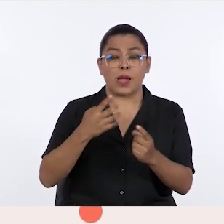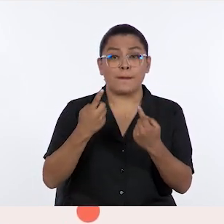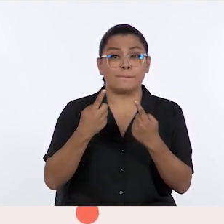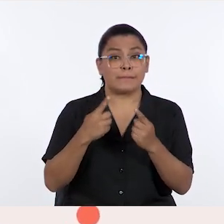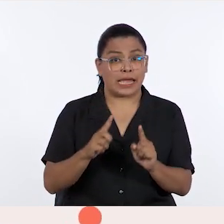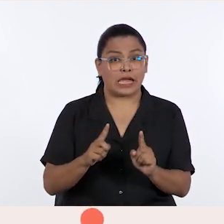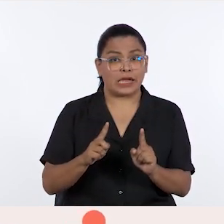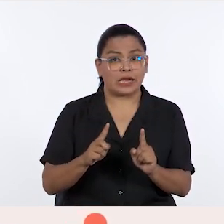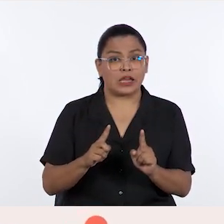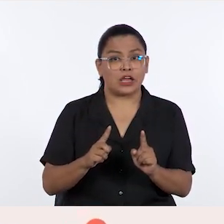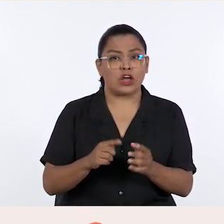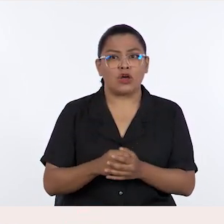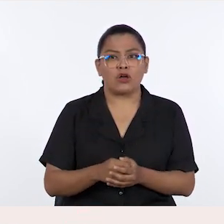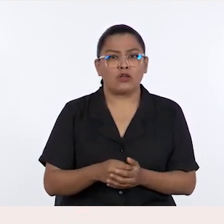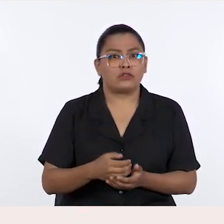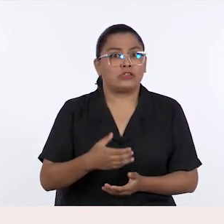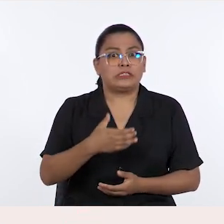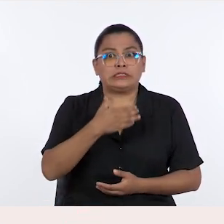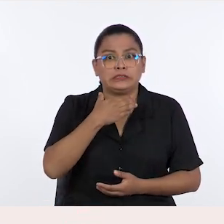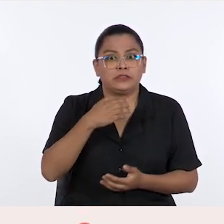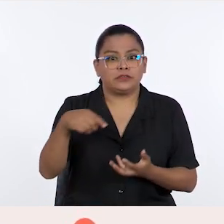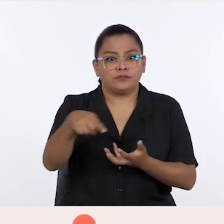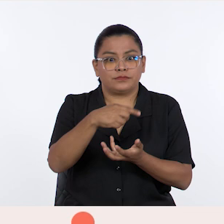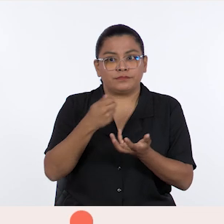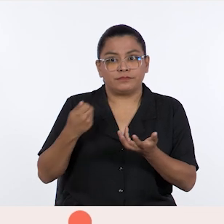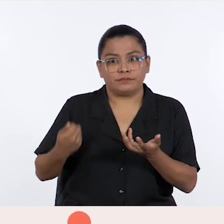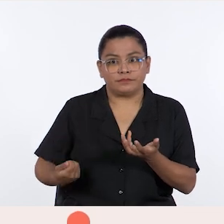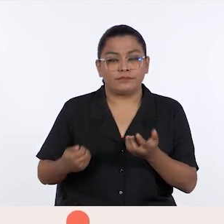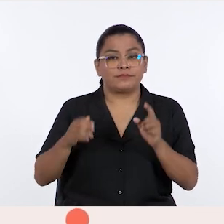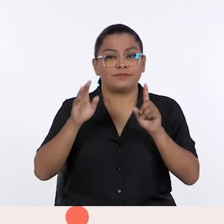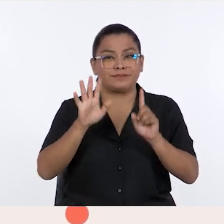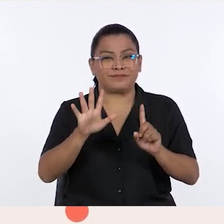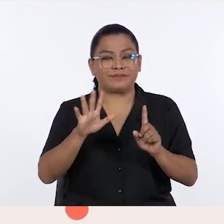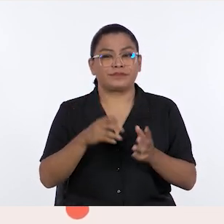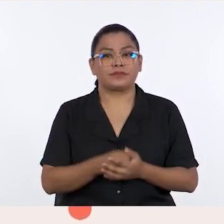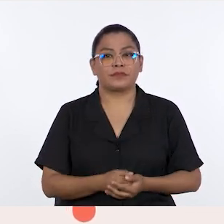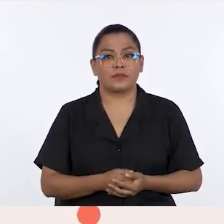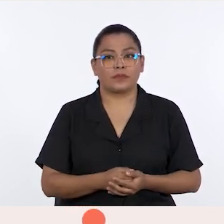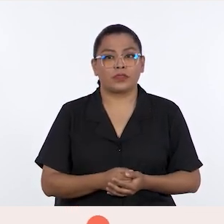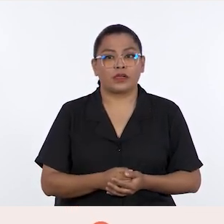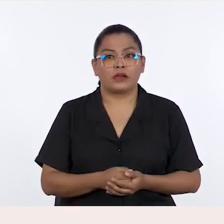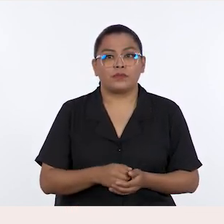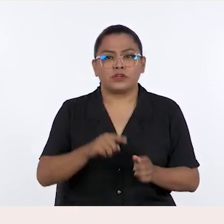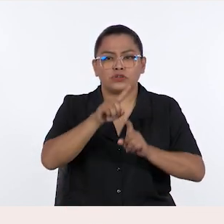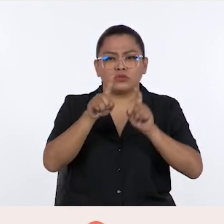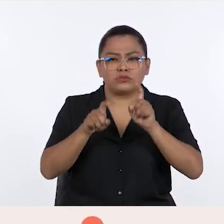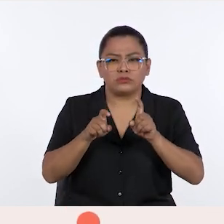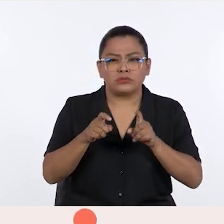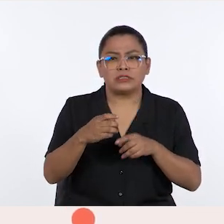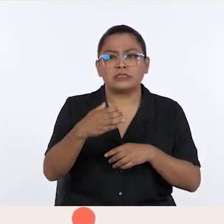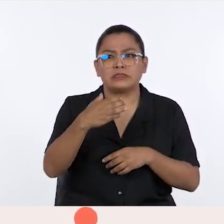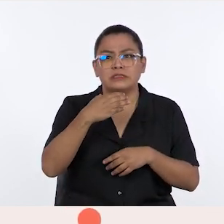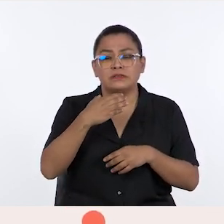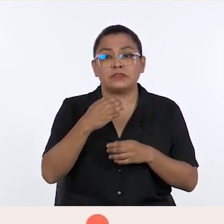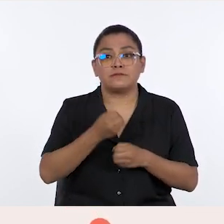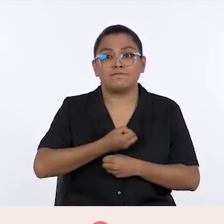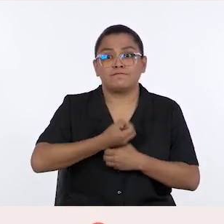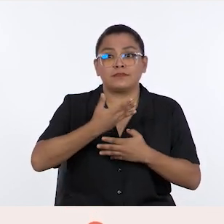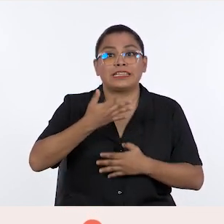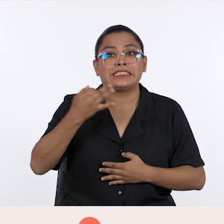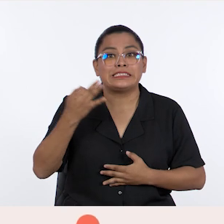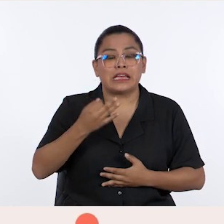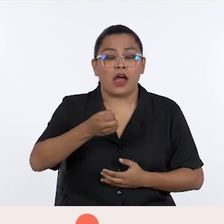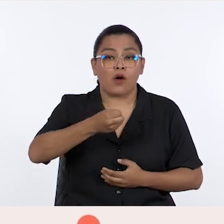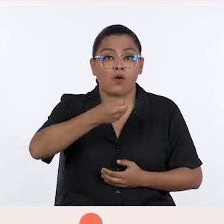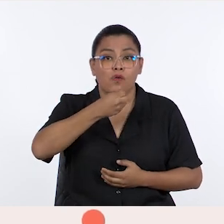reto, pero sin llegar a abrumar al estudiante. Paso 6. Ser complejas y expresar una